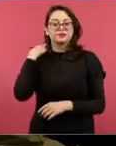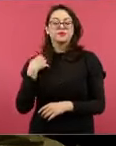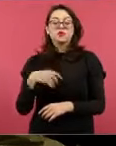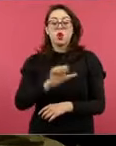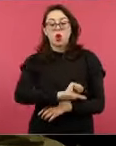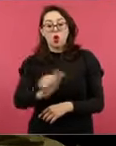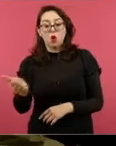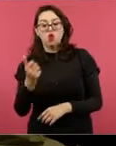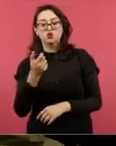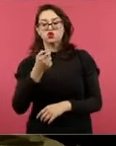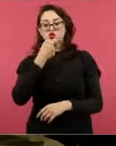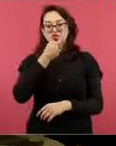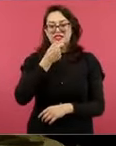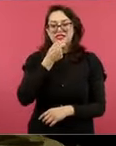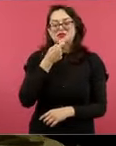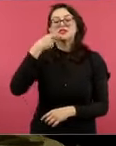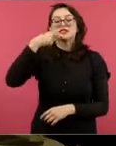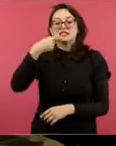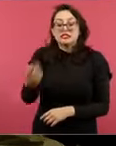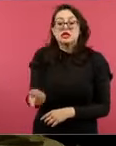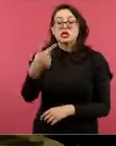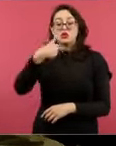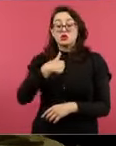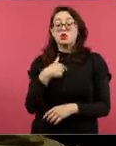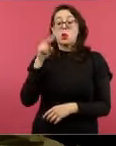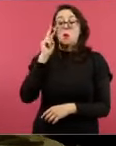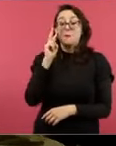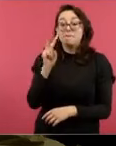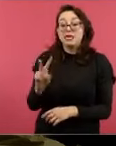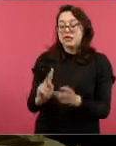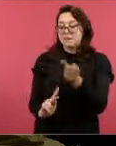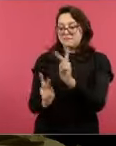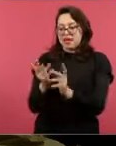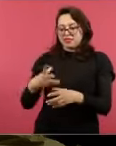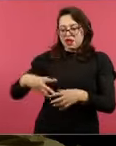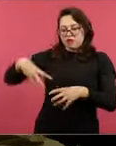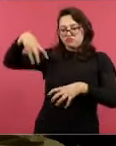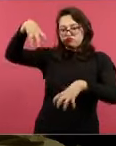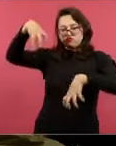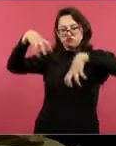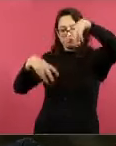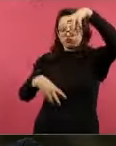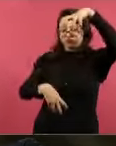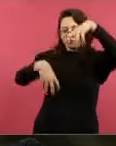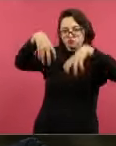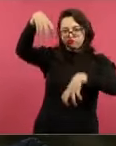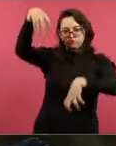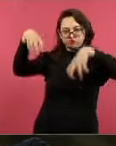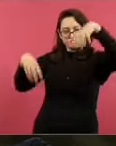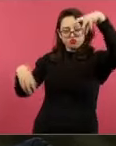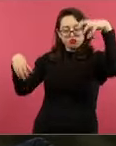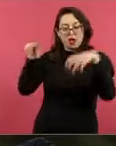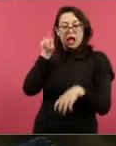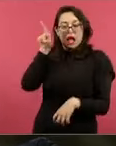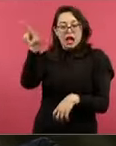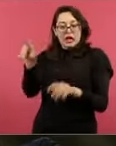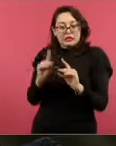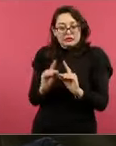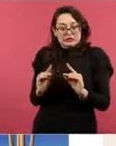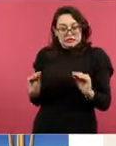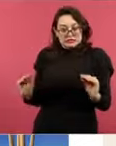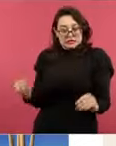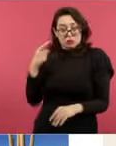en el desierto de Sonora. Y cuando el niño nos describe ese saguaro, es ese que ven ahí, mamás y papás. Es